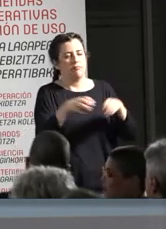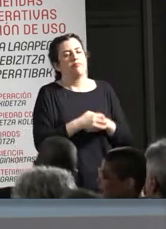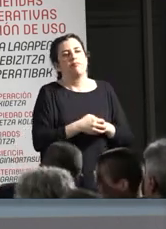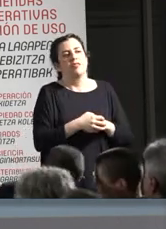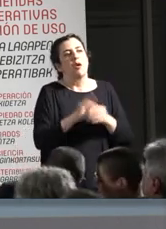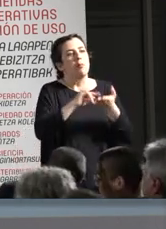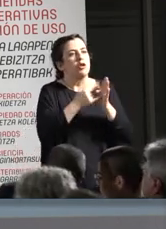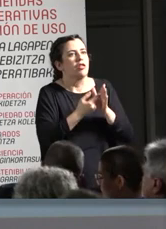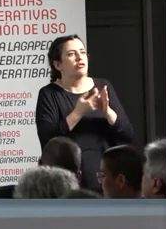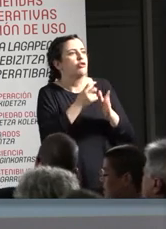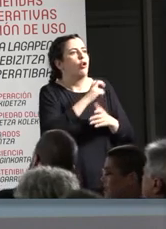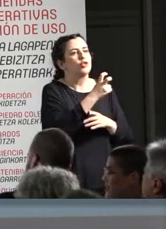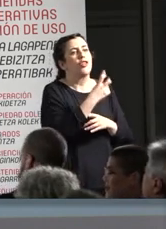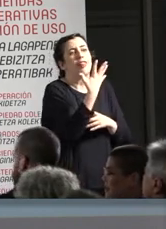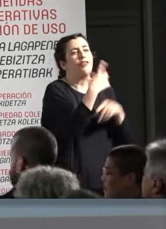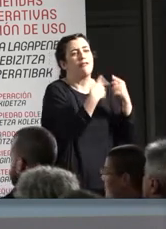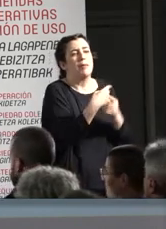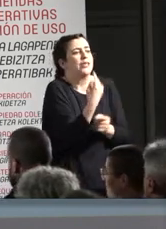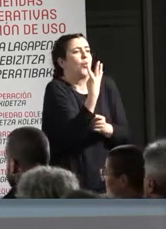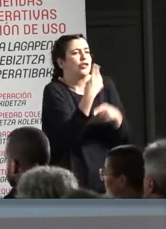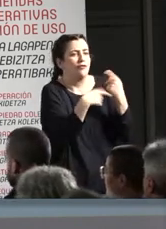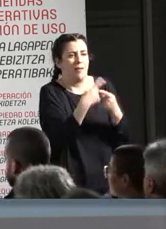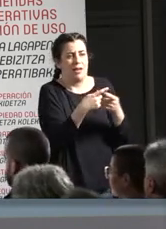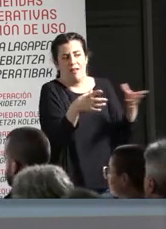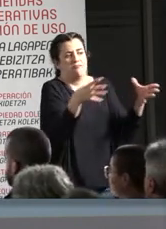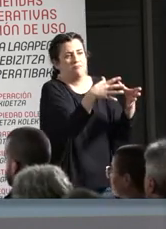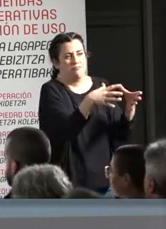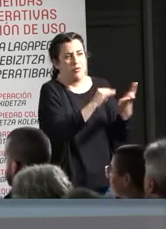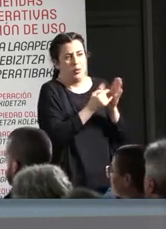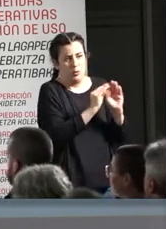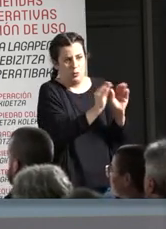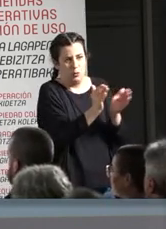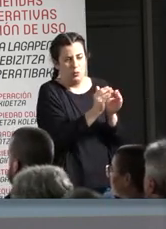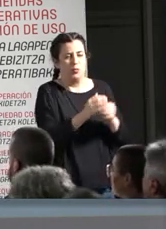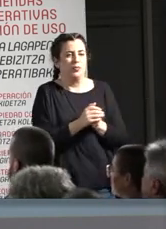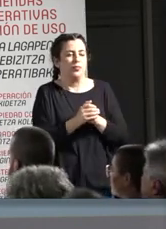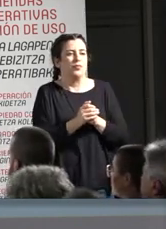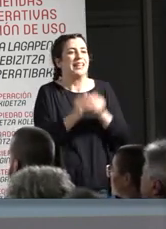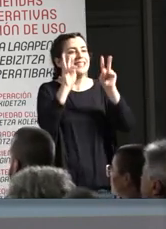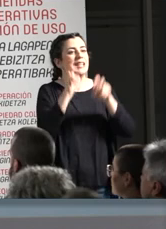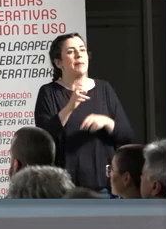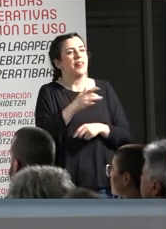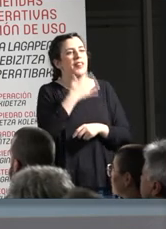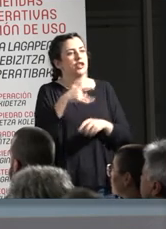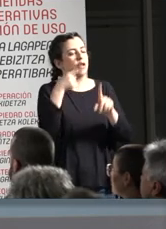5 familias o 4 familias que se unen. El tema de la cesión de